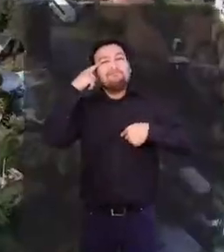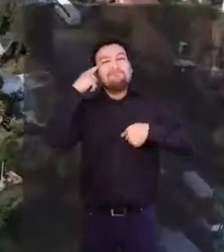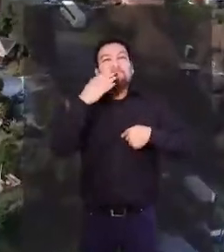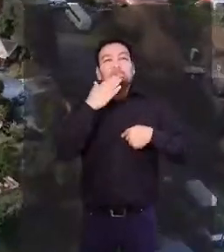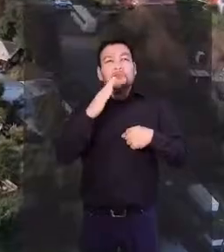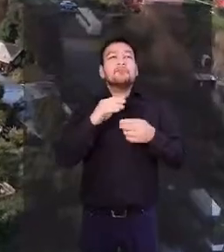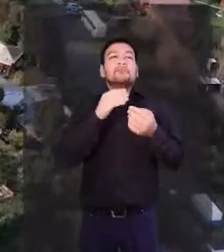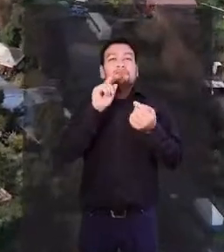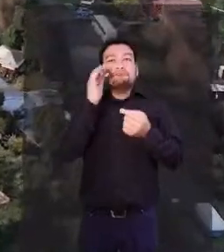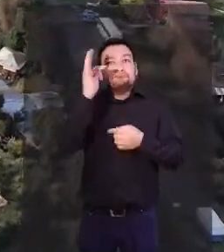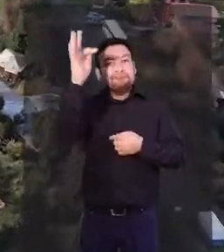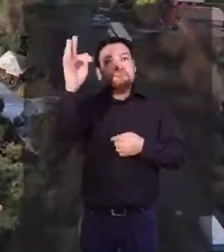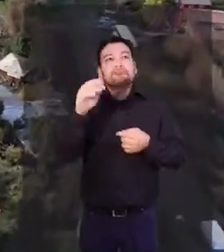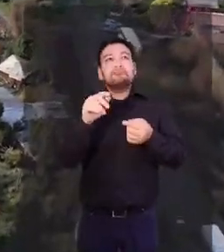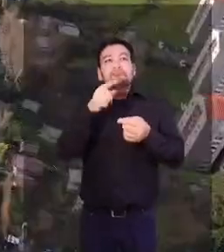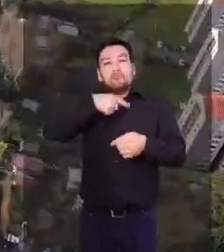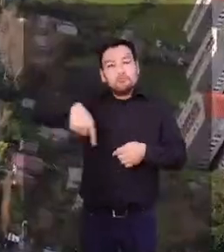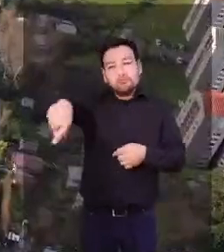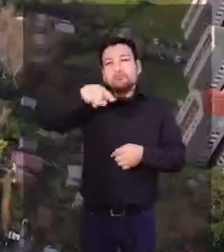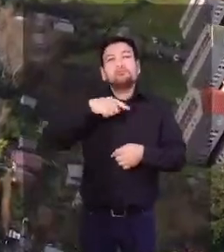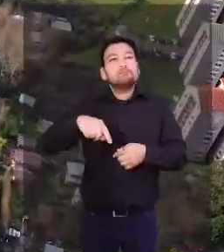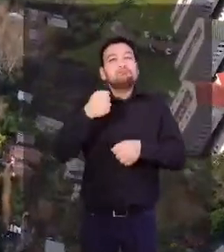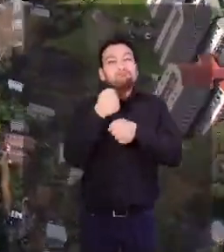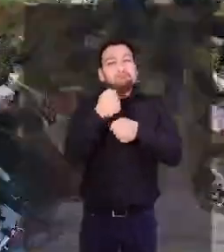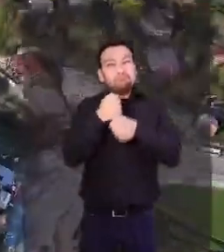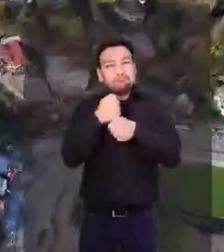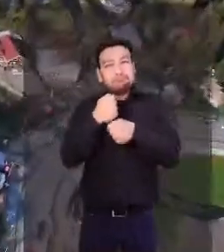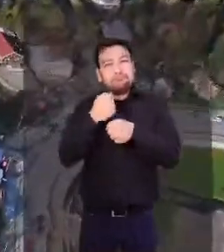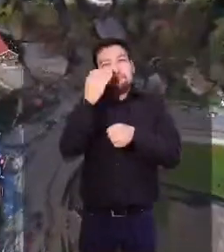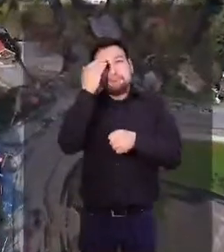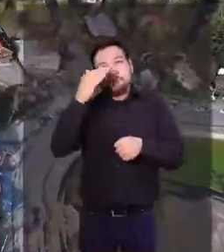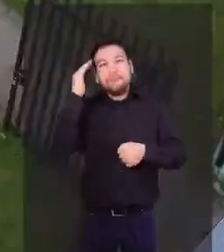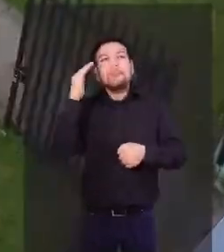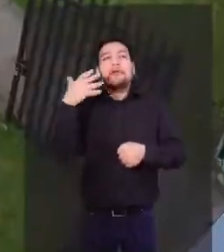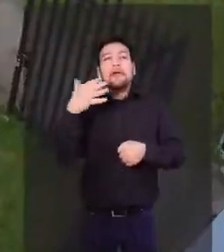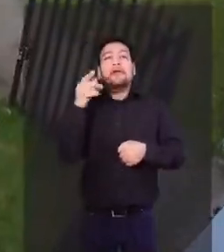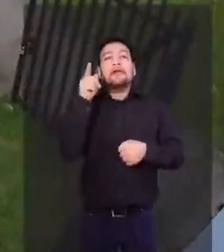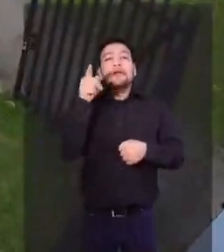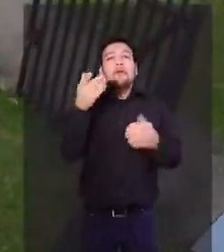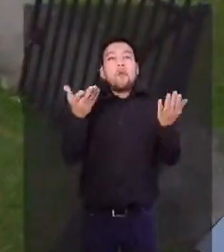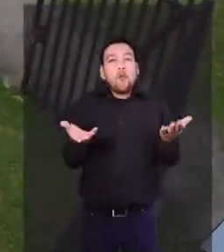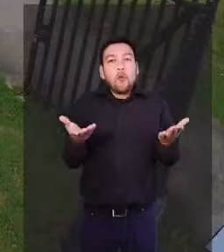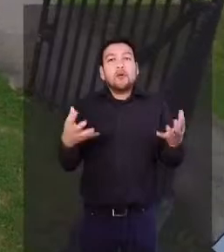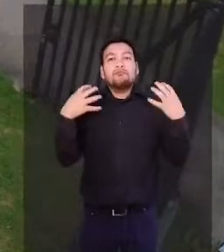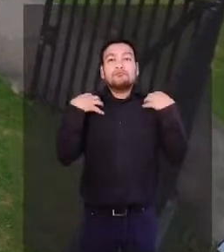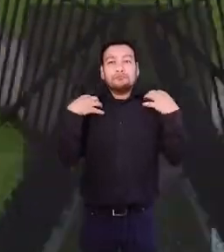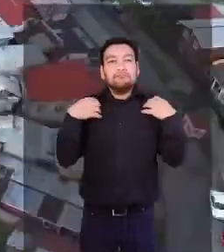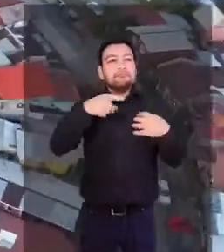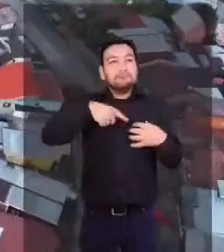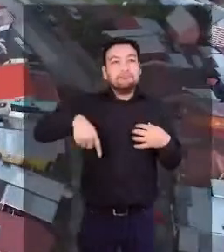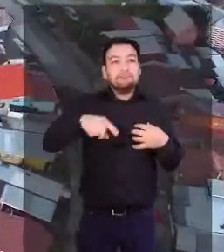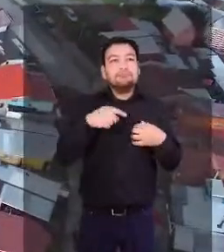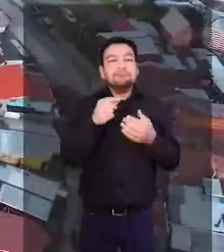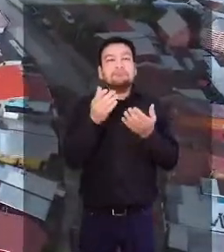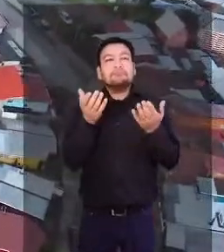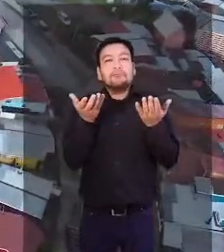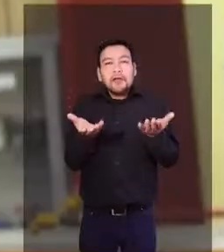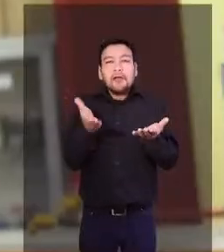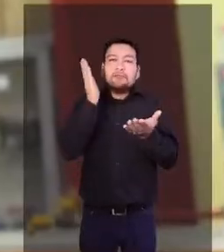educación superior en la región, consolidándonos como un centro académico de relevancia en la capital